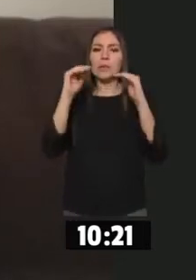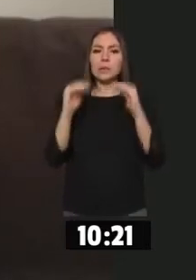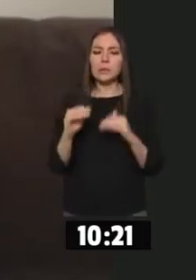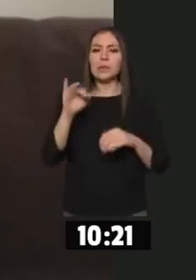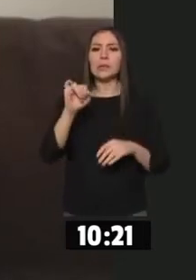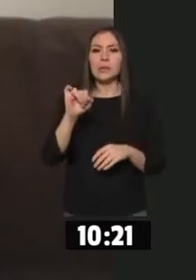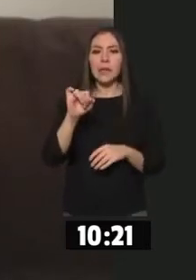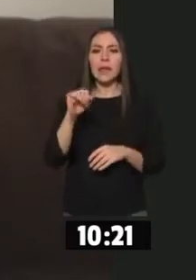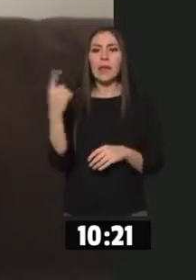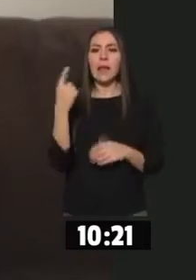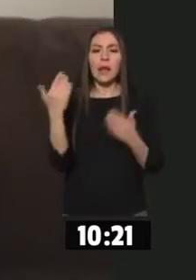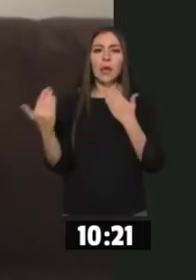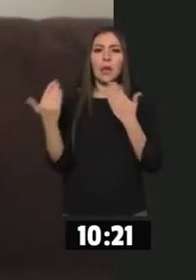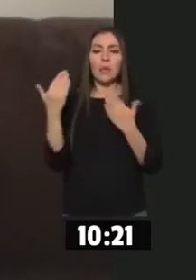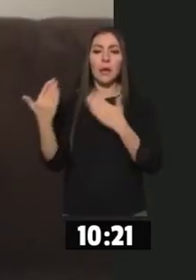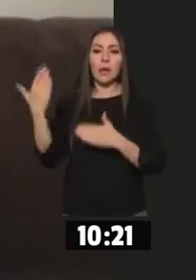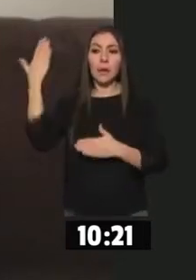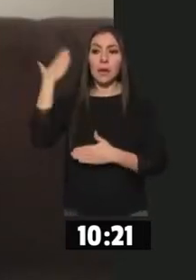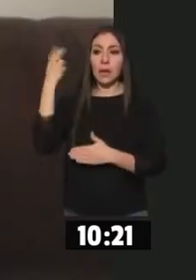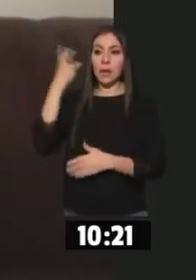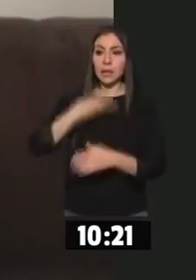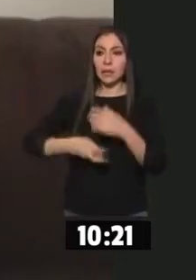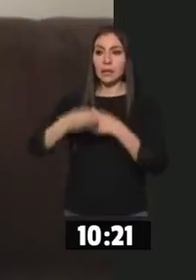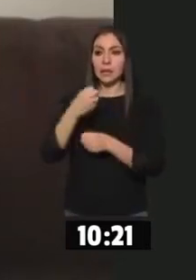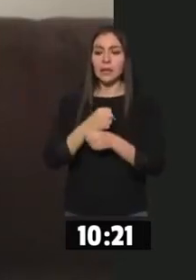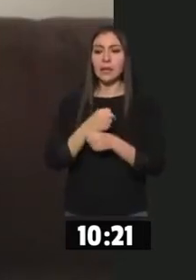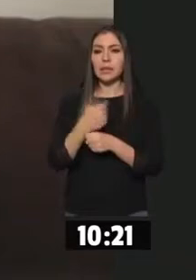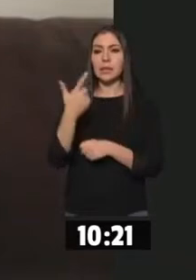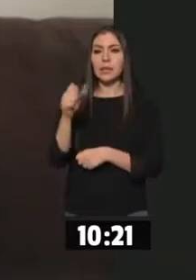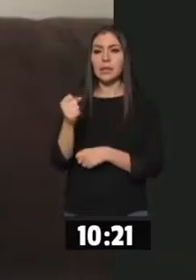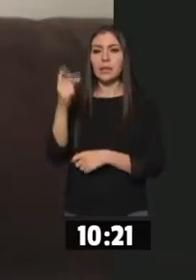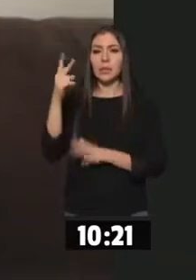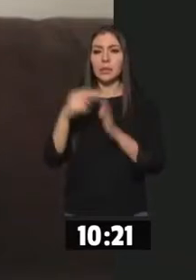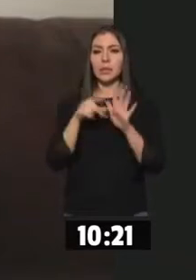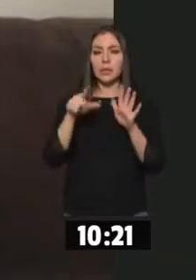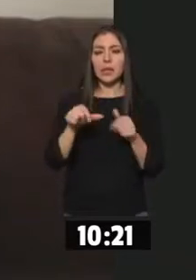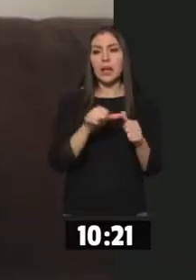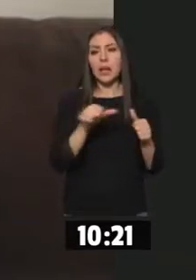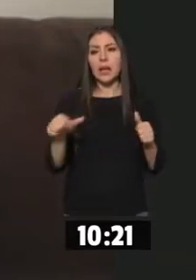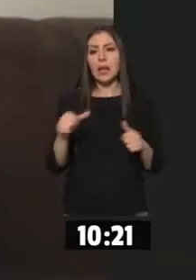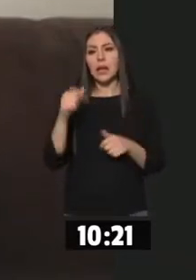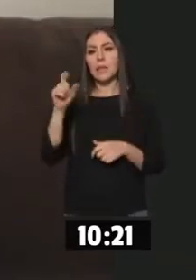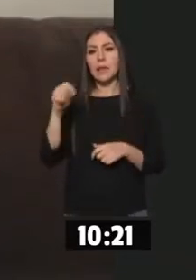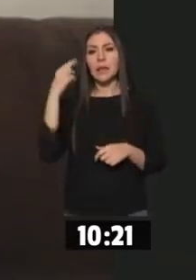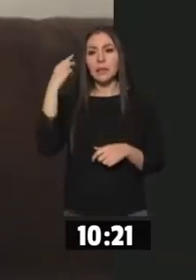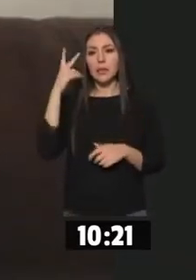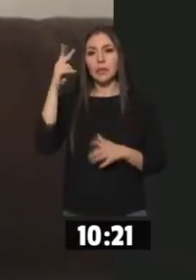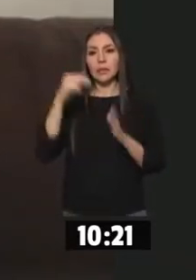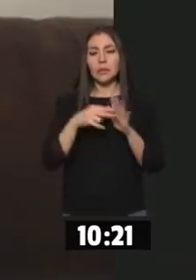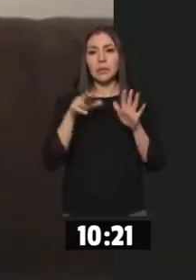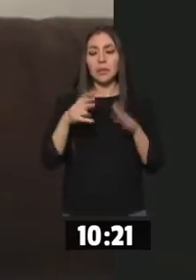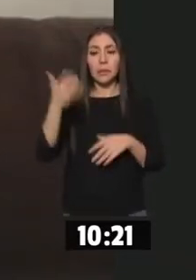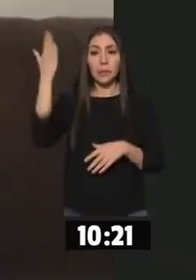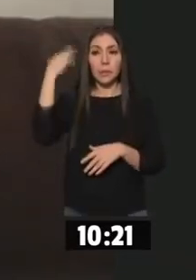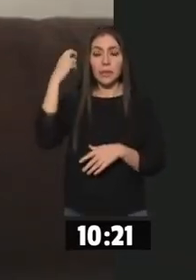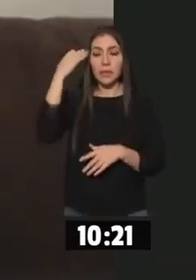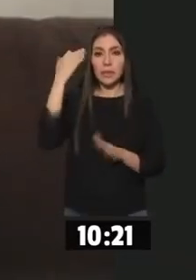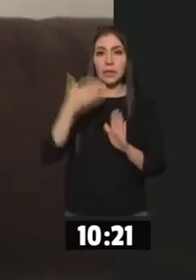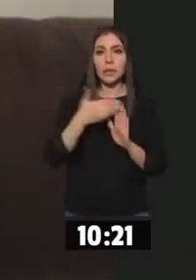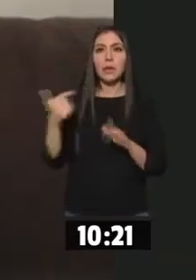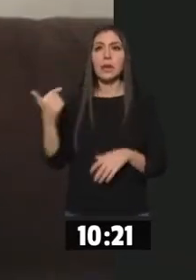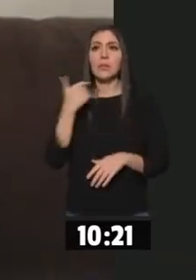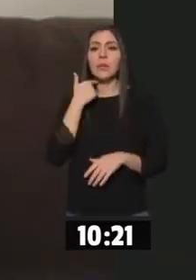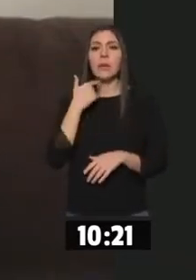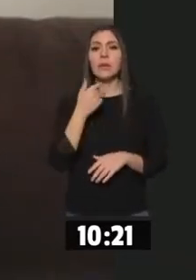con el mismo periodo de hace 3 años, del 7 de septiembre del 17 al 20 de marzo del 18, en aquel entonces ya habían sido